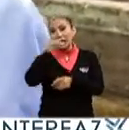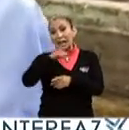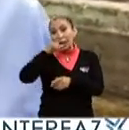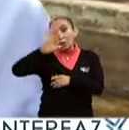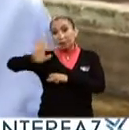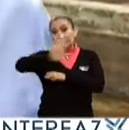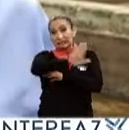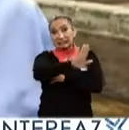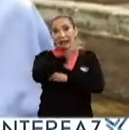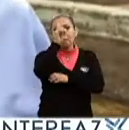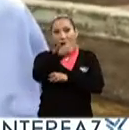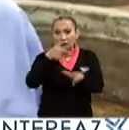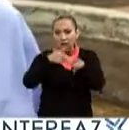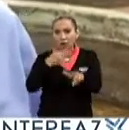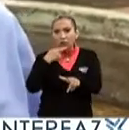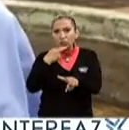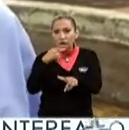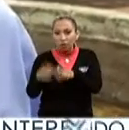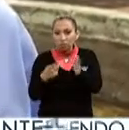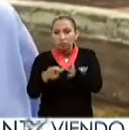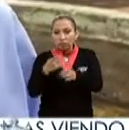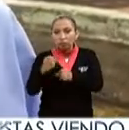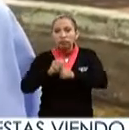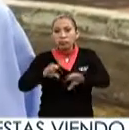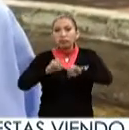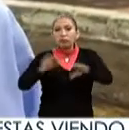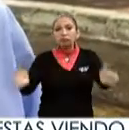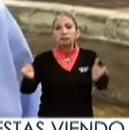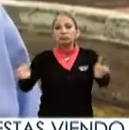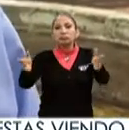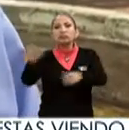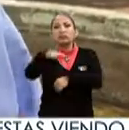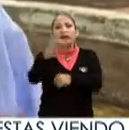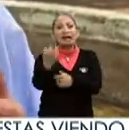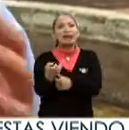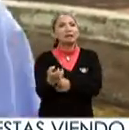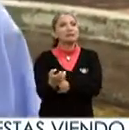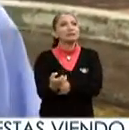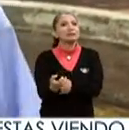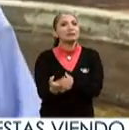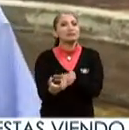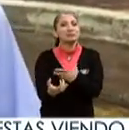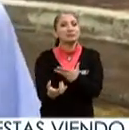para seguir utilizando y seguir potenciando ese